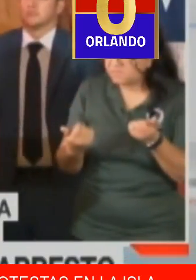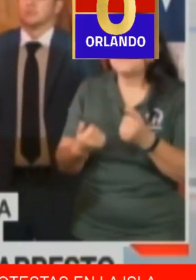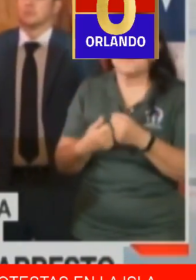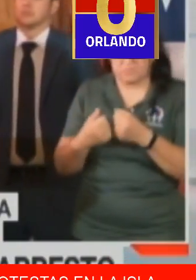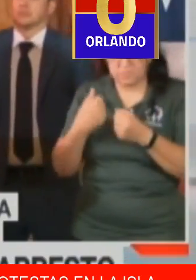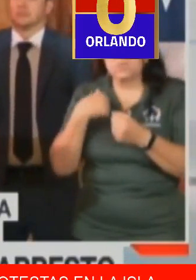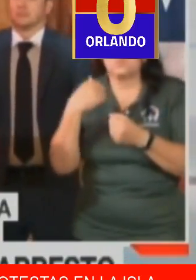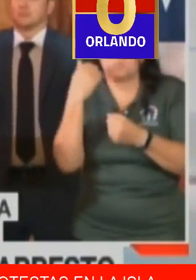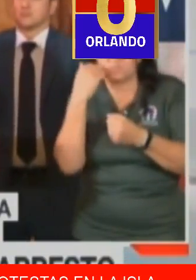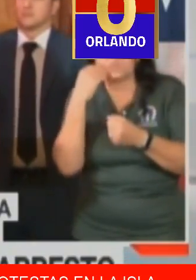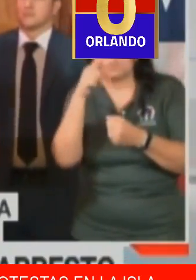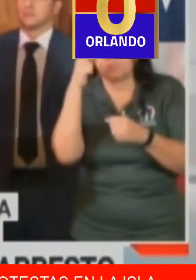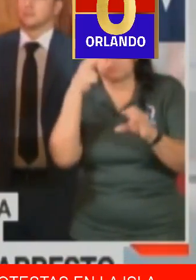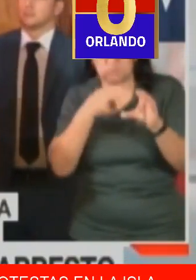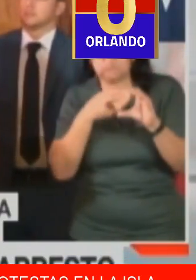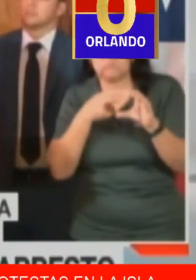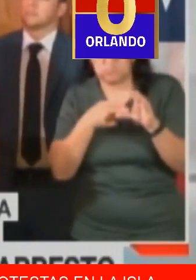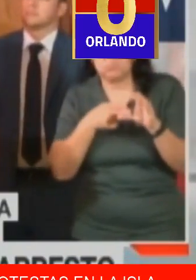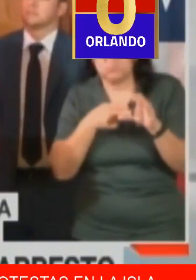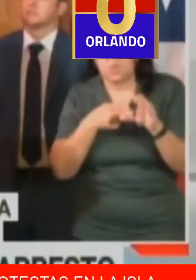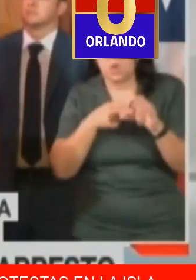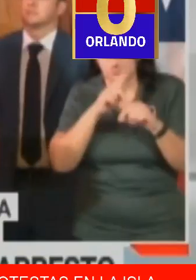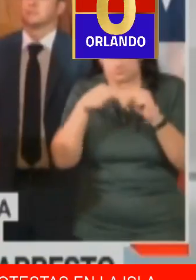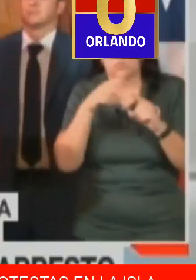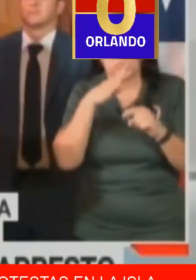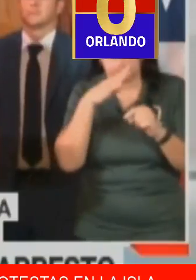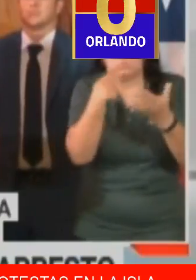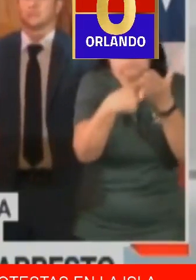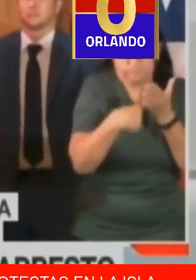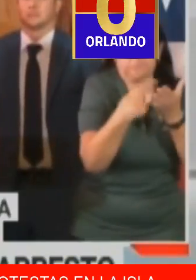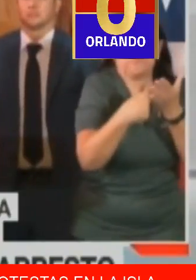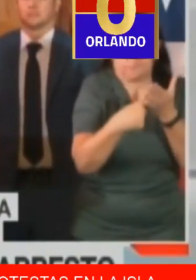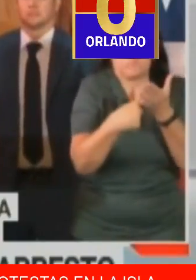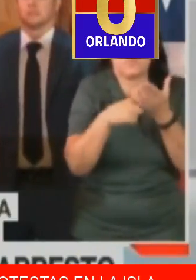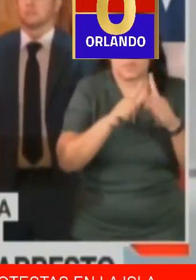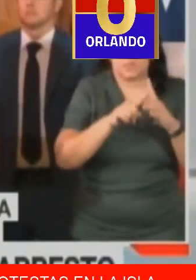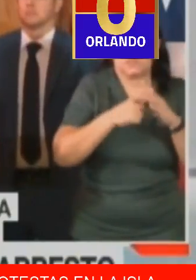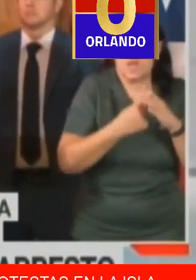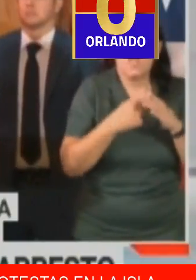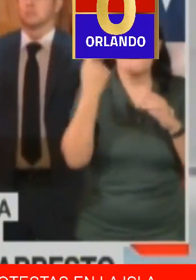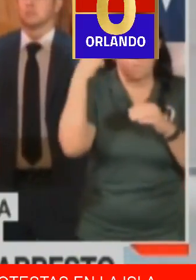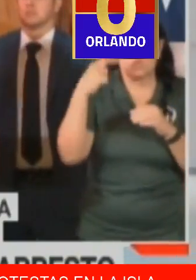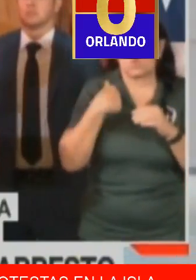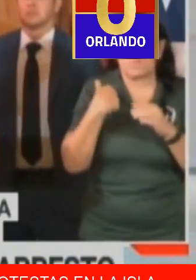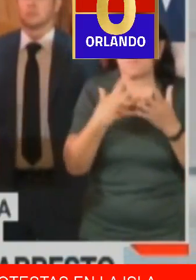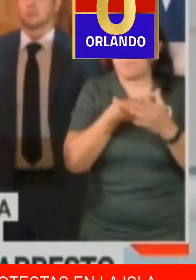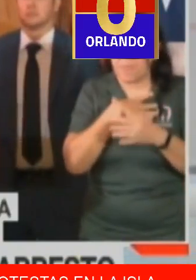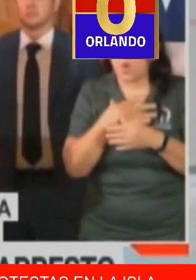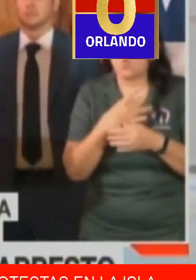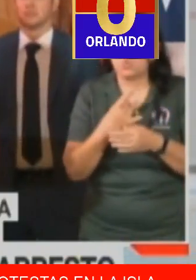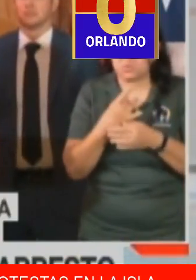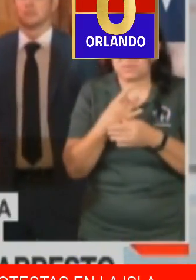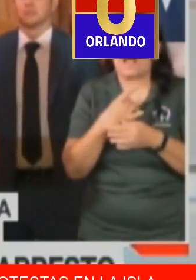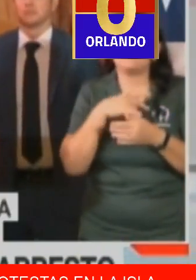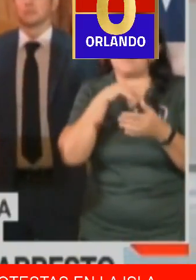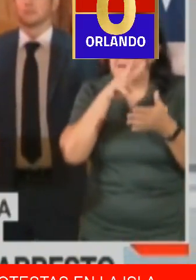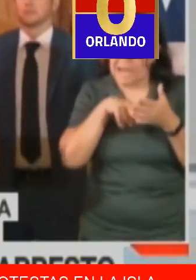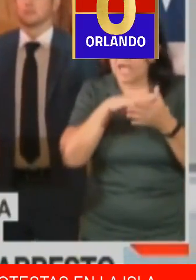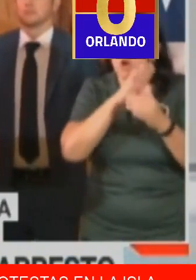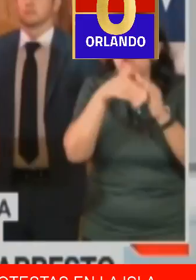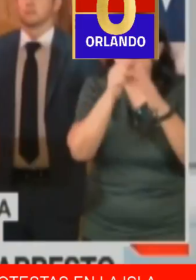usted participó de las mesas iniciales que nosotros tuvimos. Por eso es que a mí me gusta leer todas las leyes después que pasan el proceso legislativo,